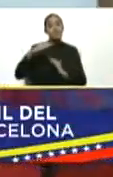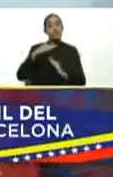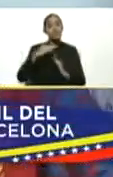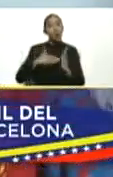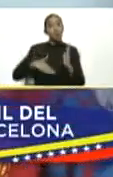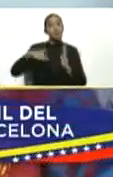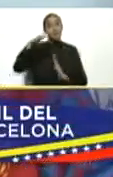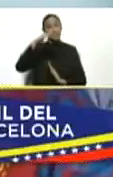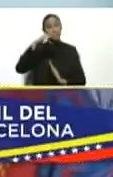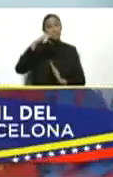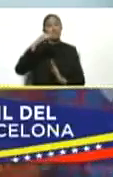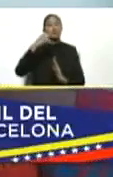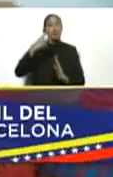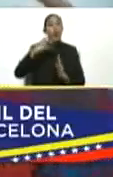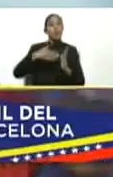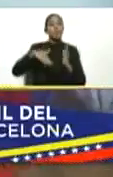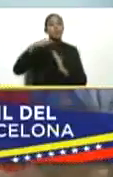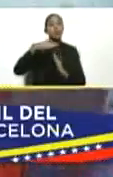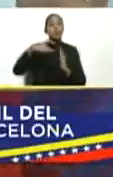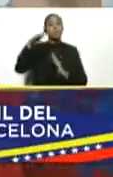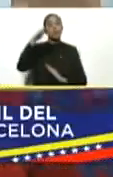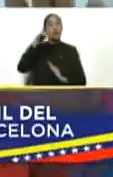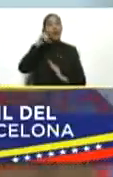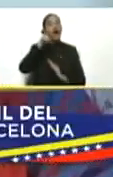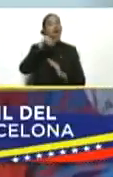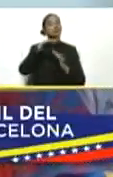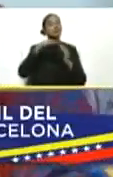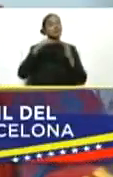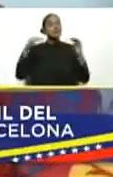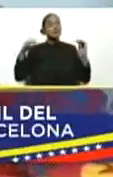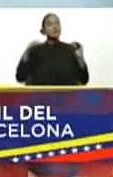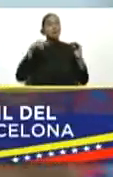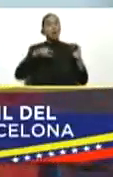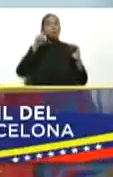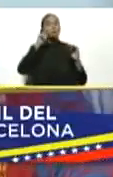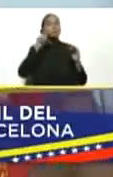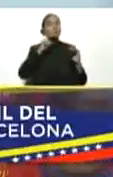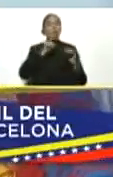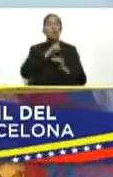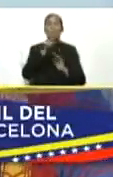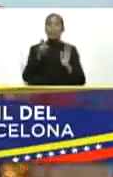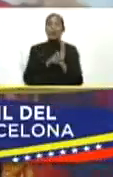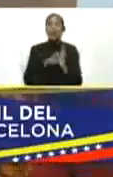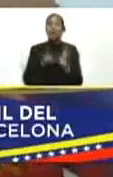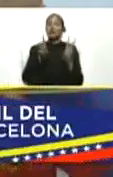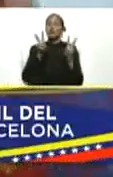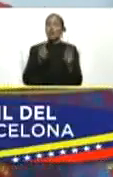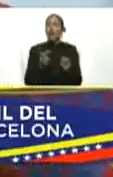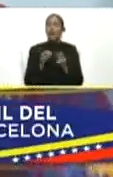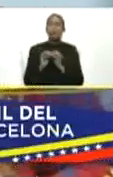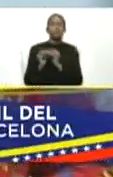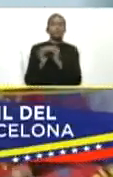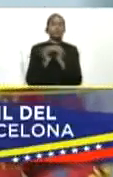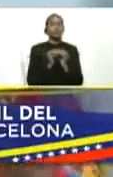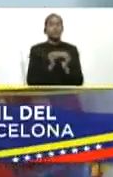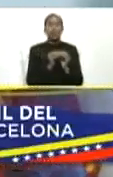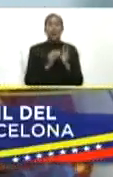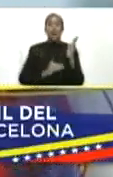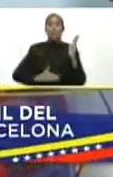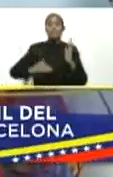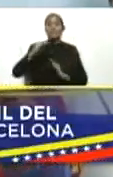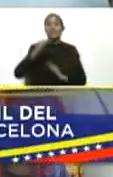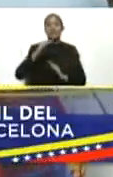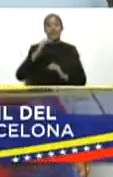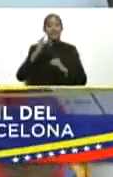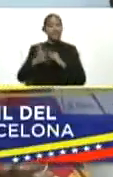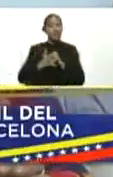más arriba donde tenemos una especialidad. Esto es una maternidad completamente nueva de paquete con la máxima tecnología. Y esto aquí lo